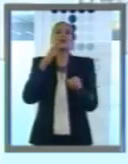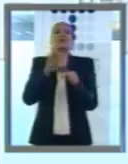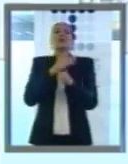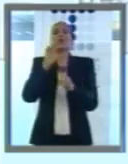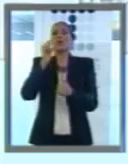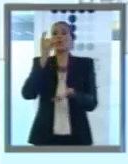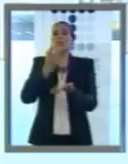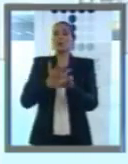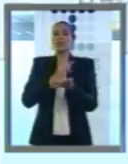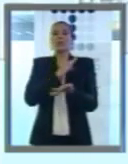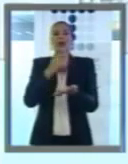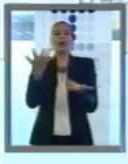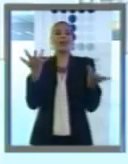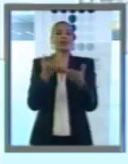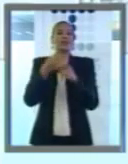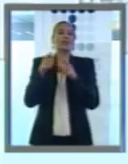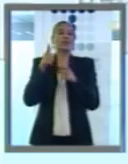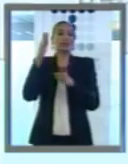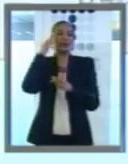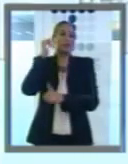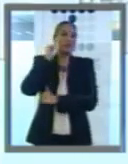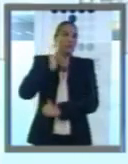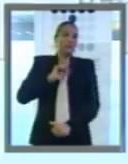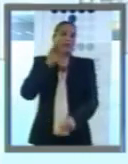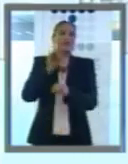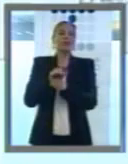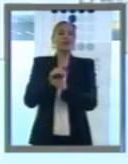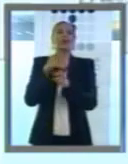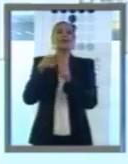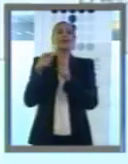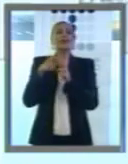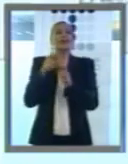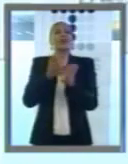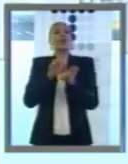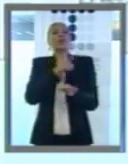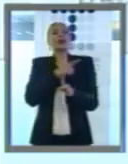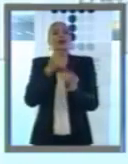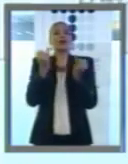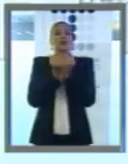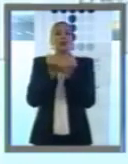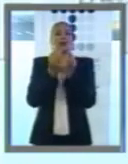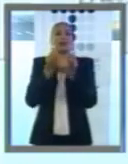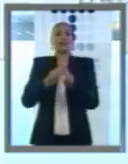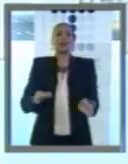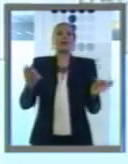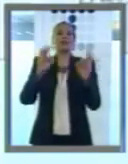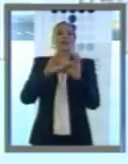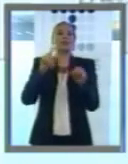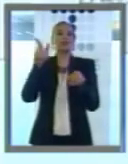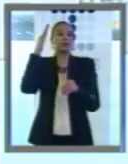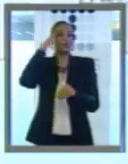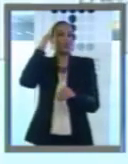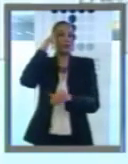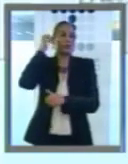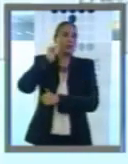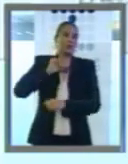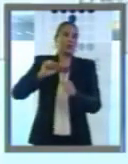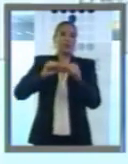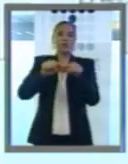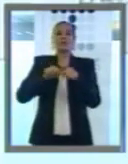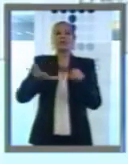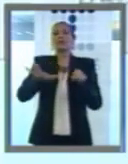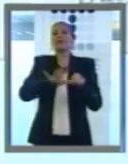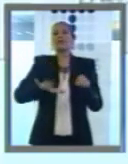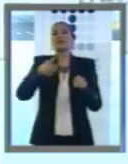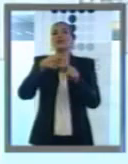no solamente tiene que actuar como órgano garante, sino como entidad integradora, cabeza del sector del Sistema